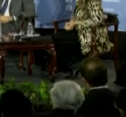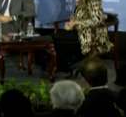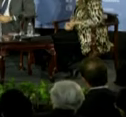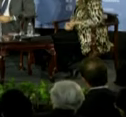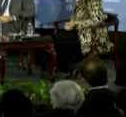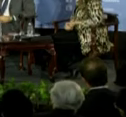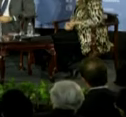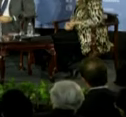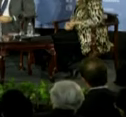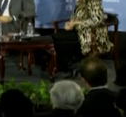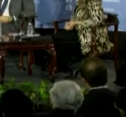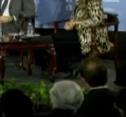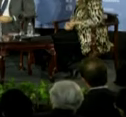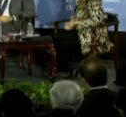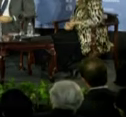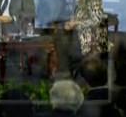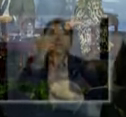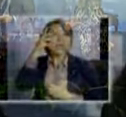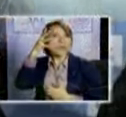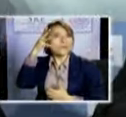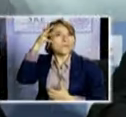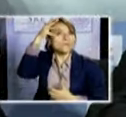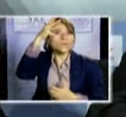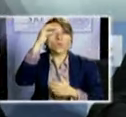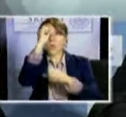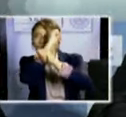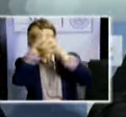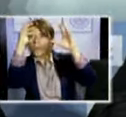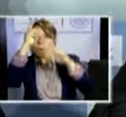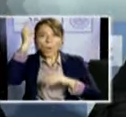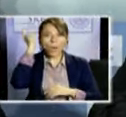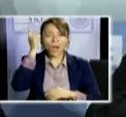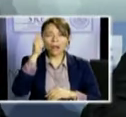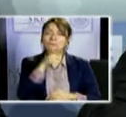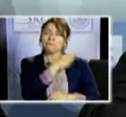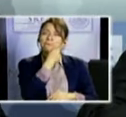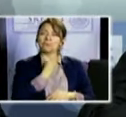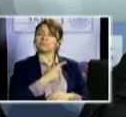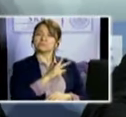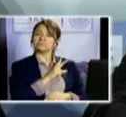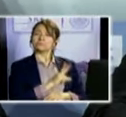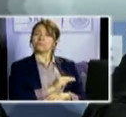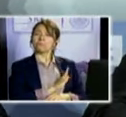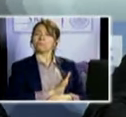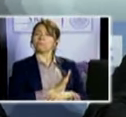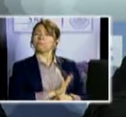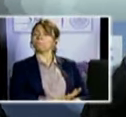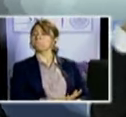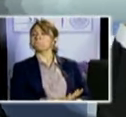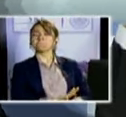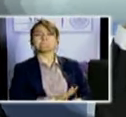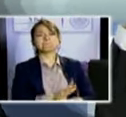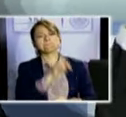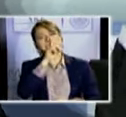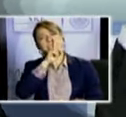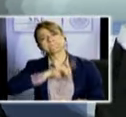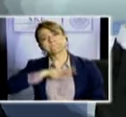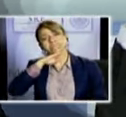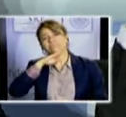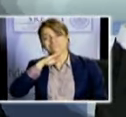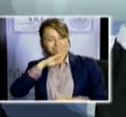porque de alguna manera lo que yo estaba hablando es un cambio de paradigma y de ir construyendo un consenso internacional